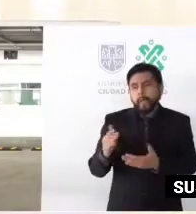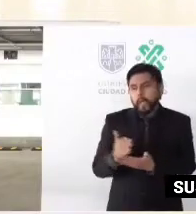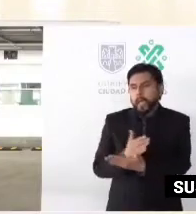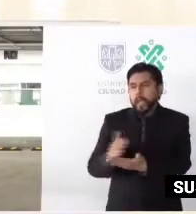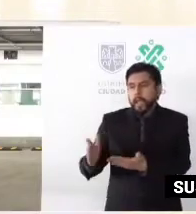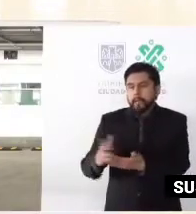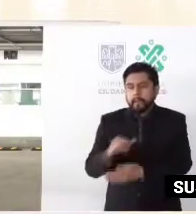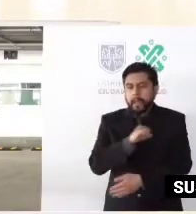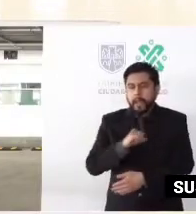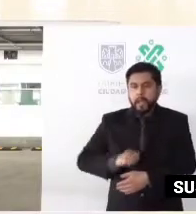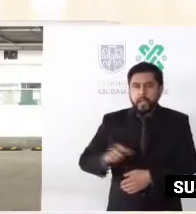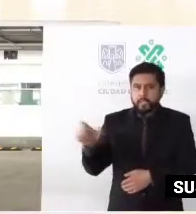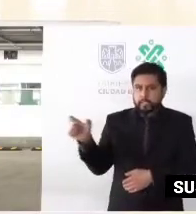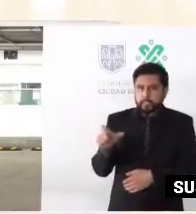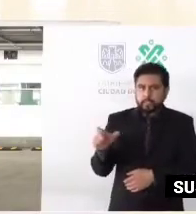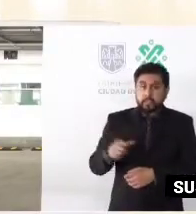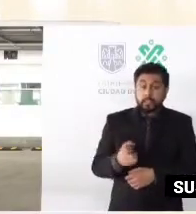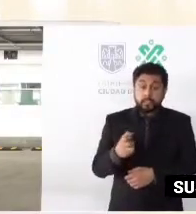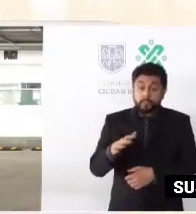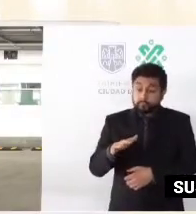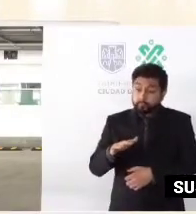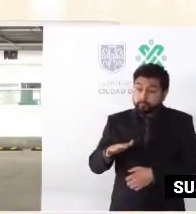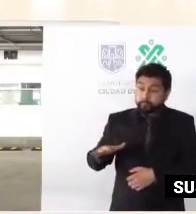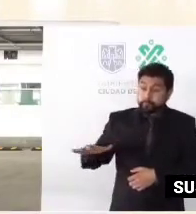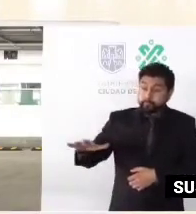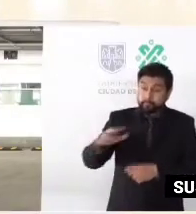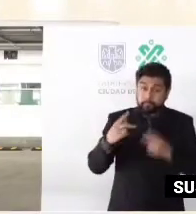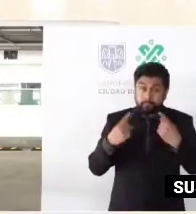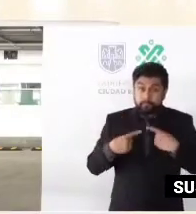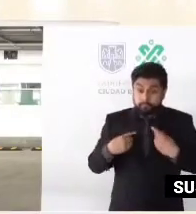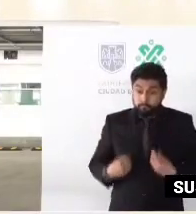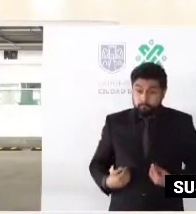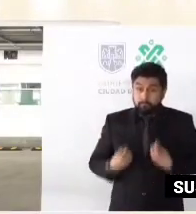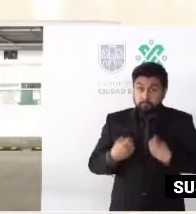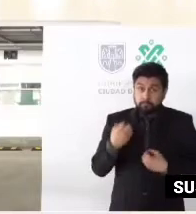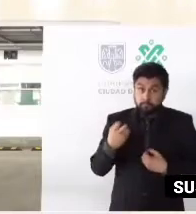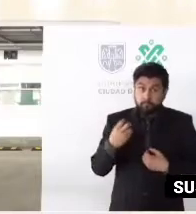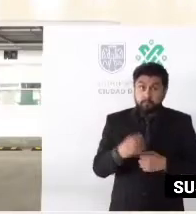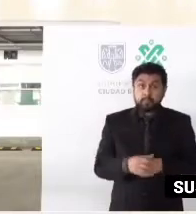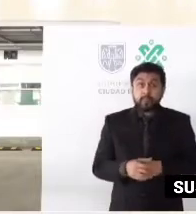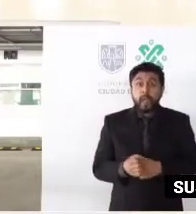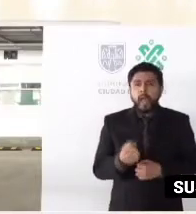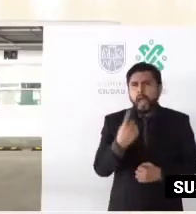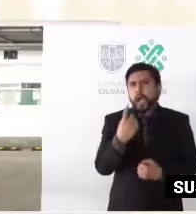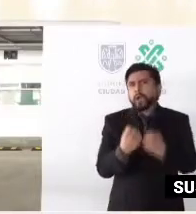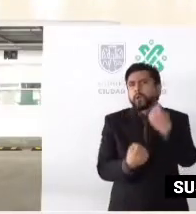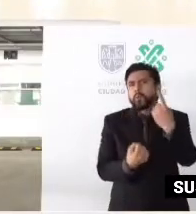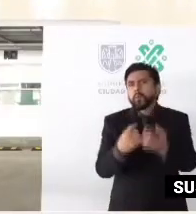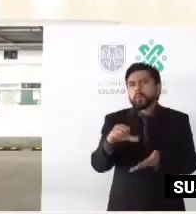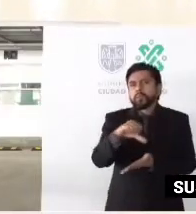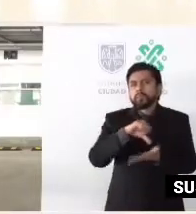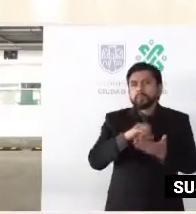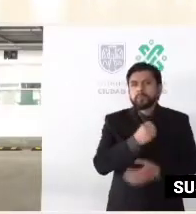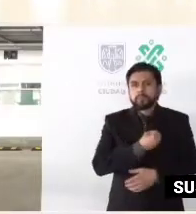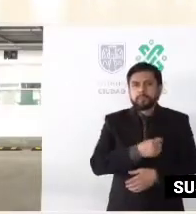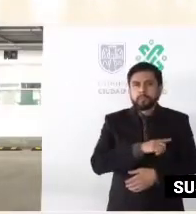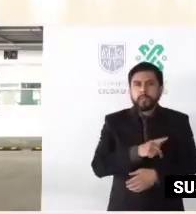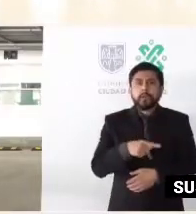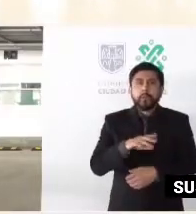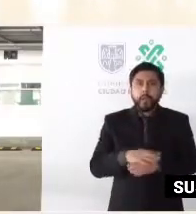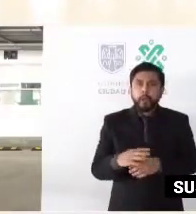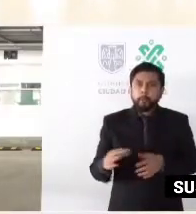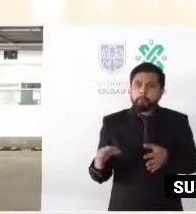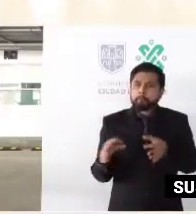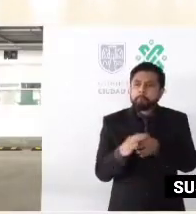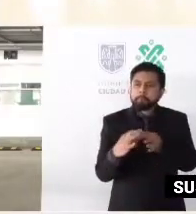una población muy importante de esta zona que tiene algunos centros de salud y que hoy se van a vincular como centros